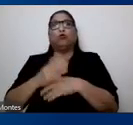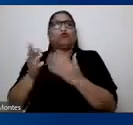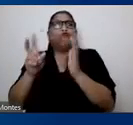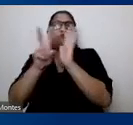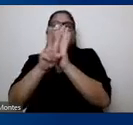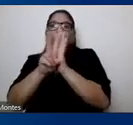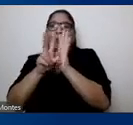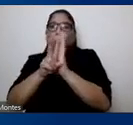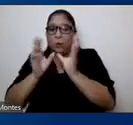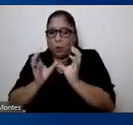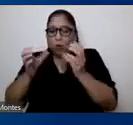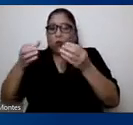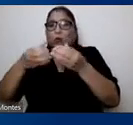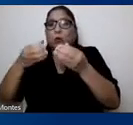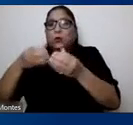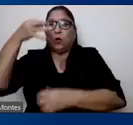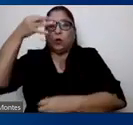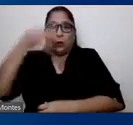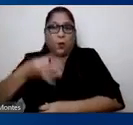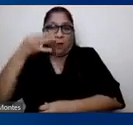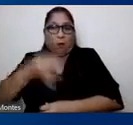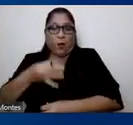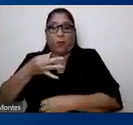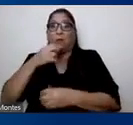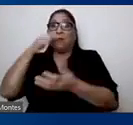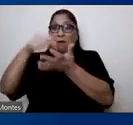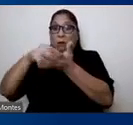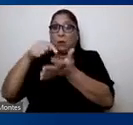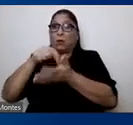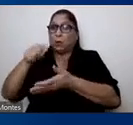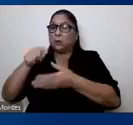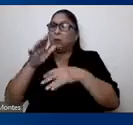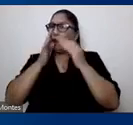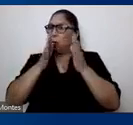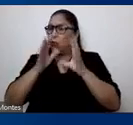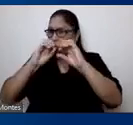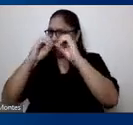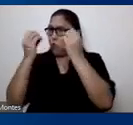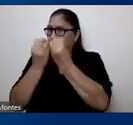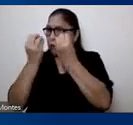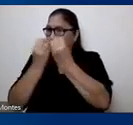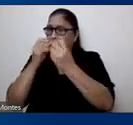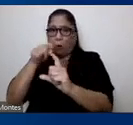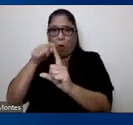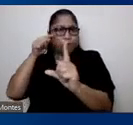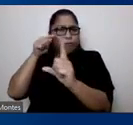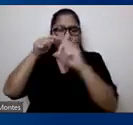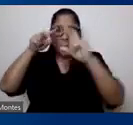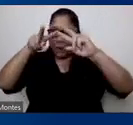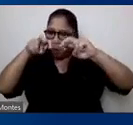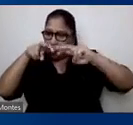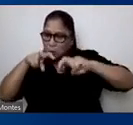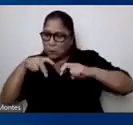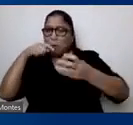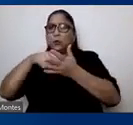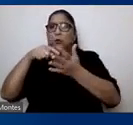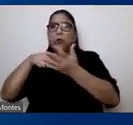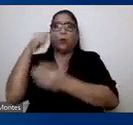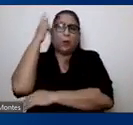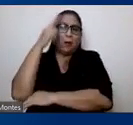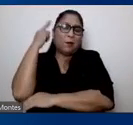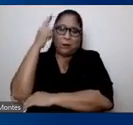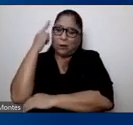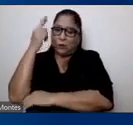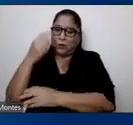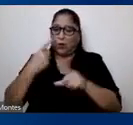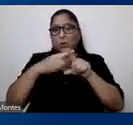la Comisión de la Verdad y Reconciliación, quien fue un organismo competente para la investigación tanto de las causas, desenlace